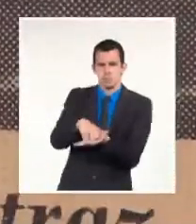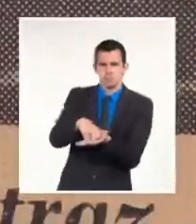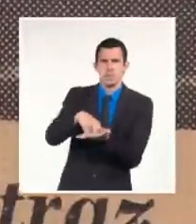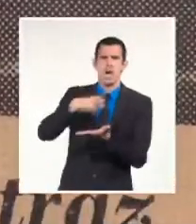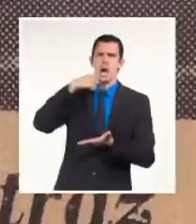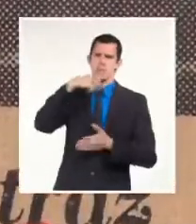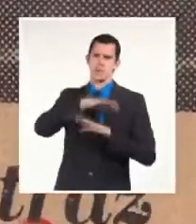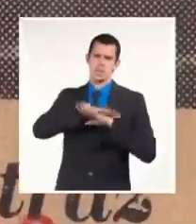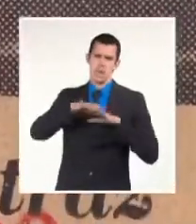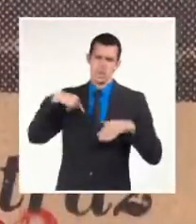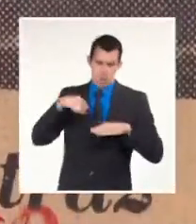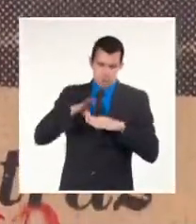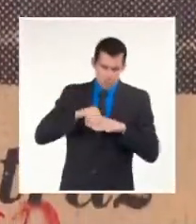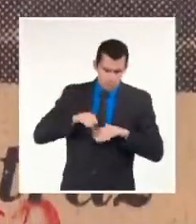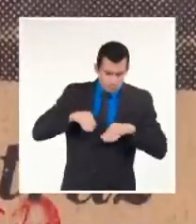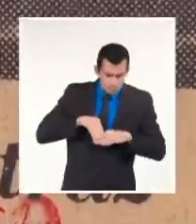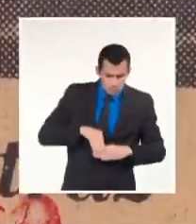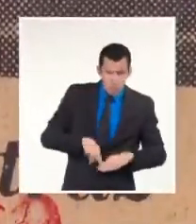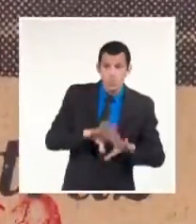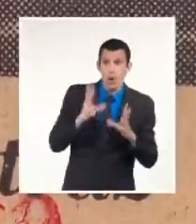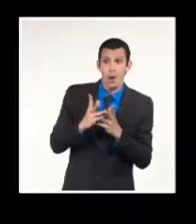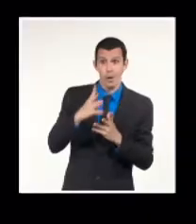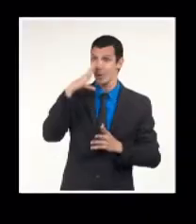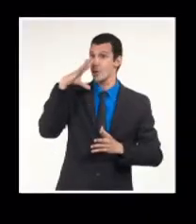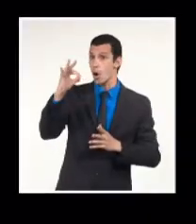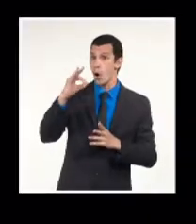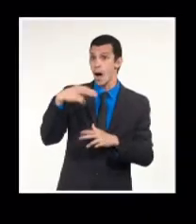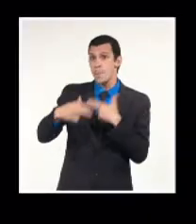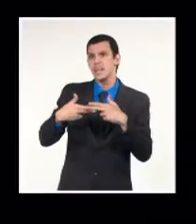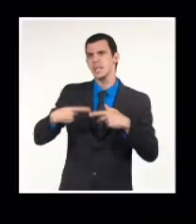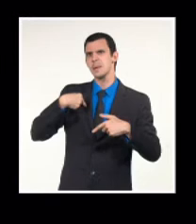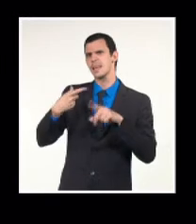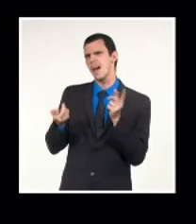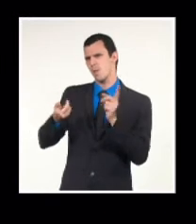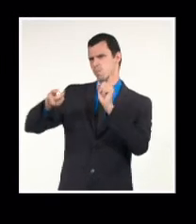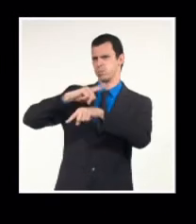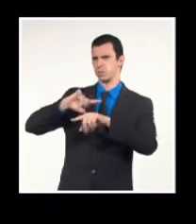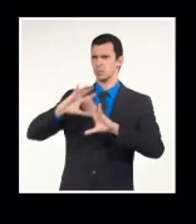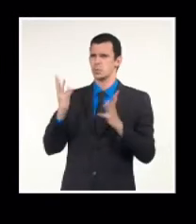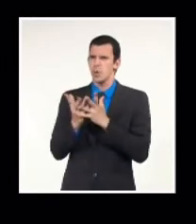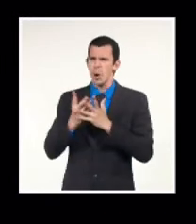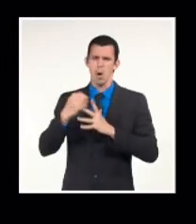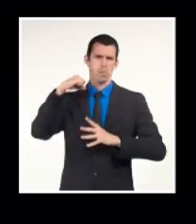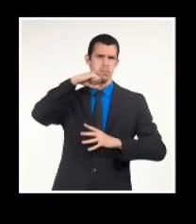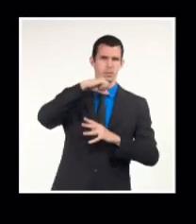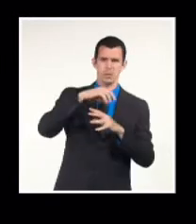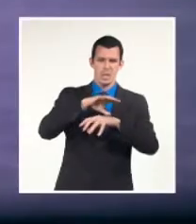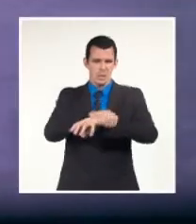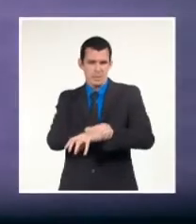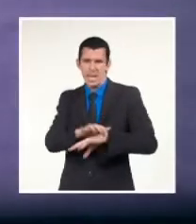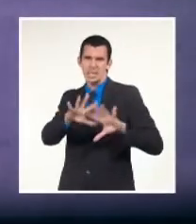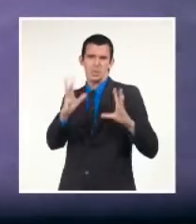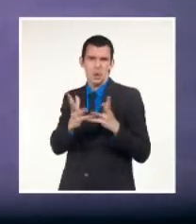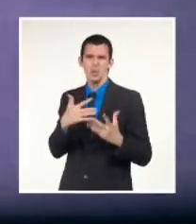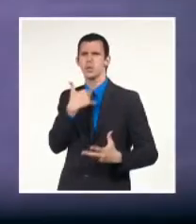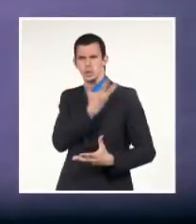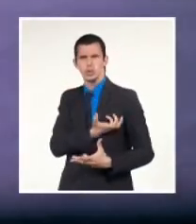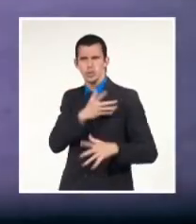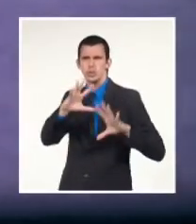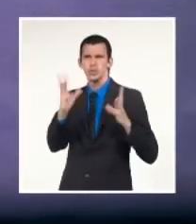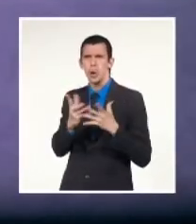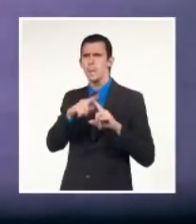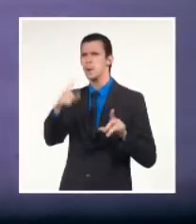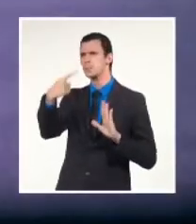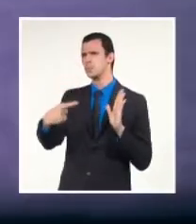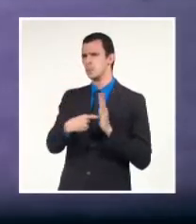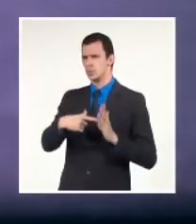es mi tierra, mi pueblo es mi pueblo, mi gente es mi gente y